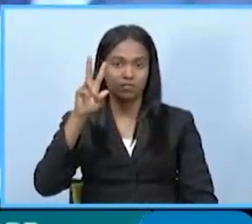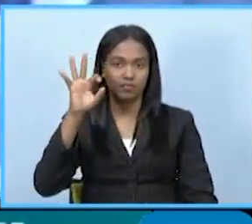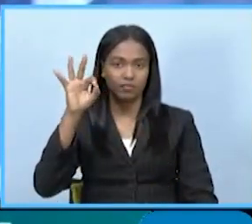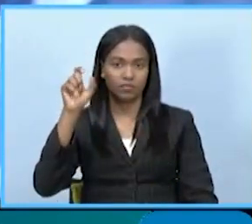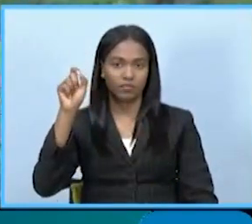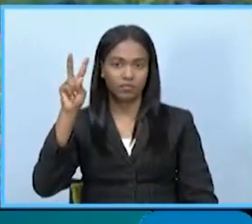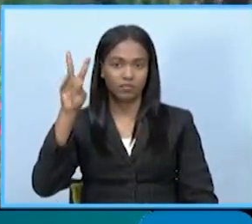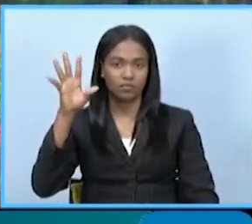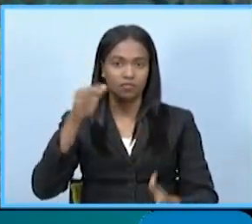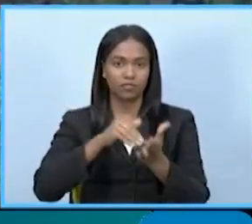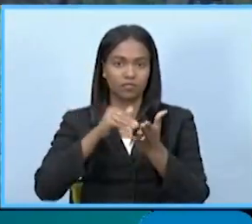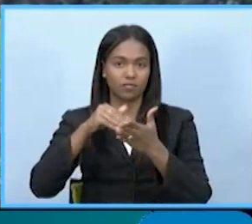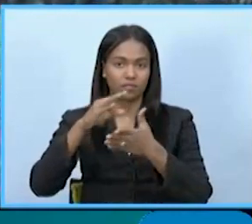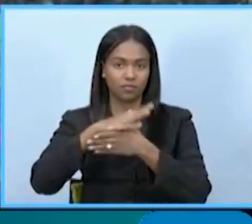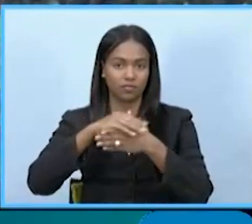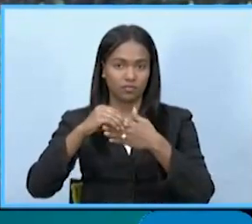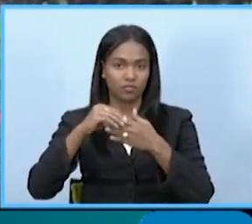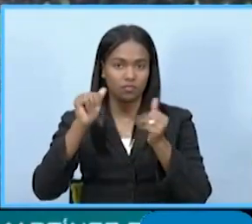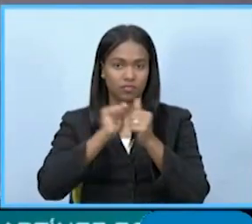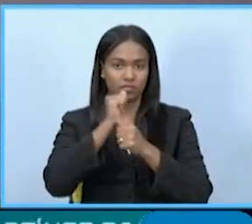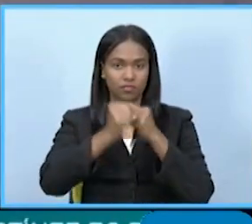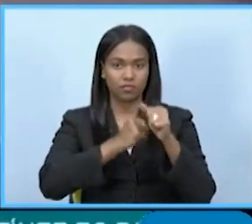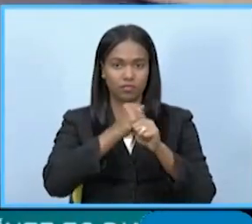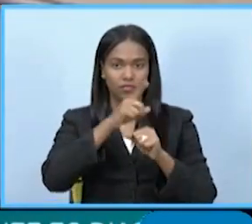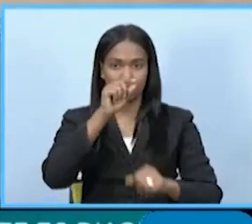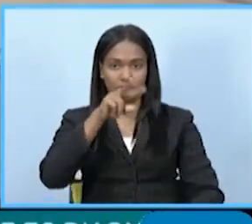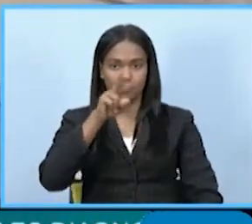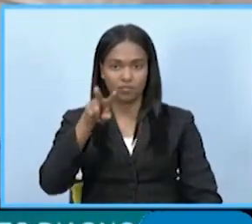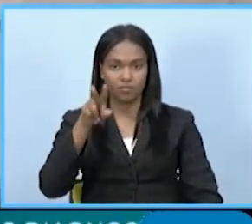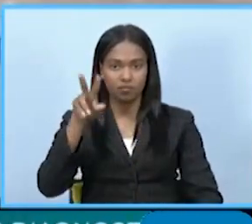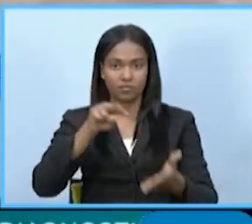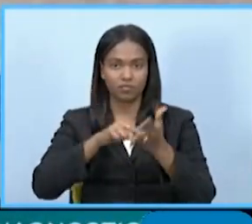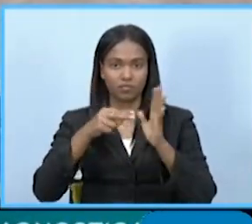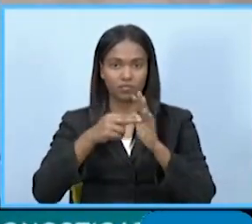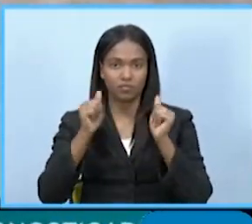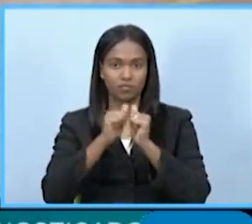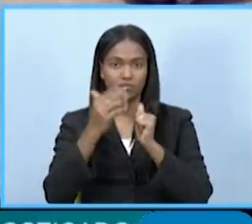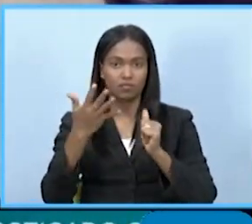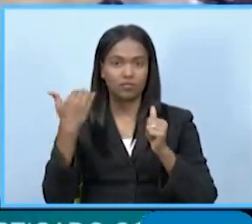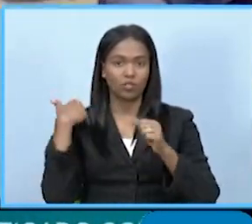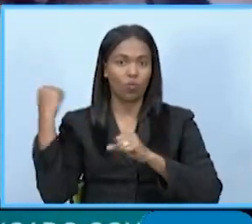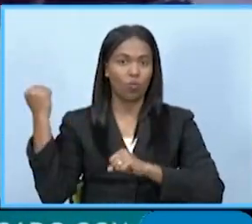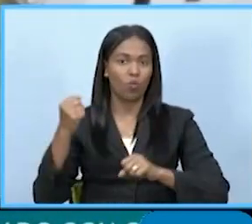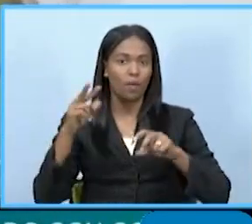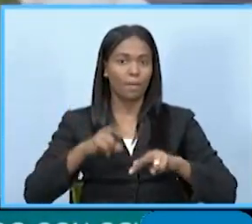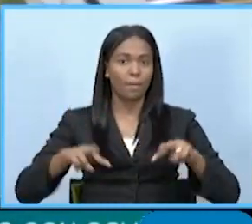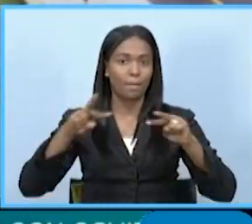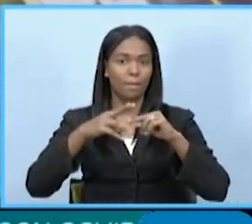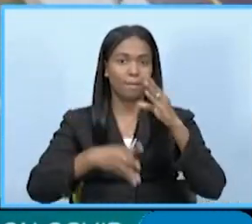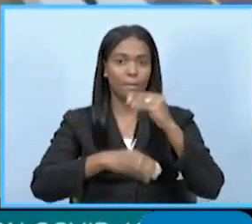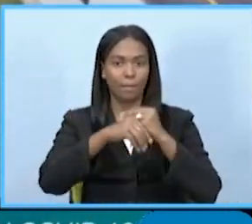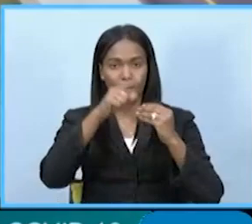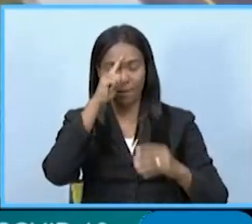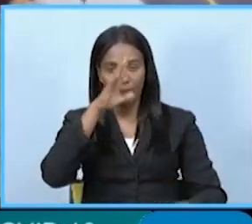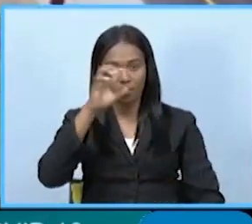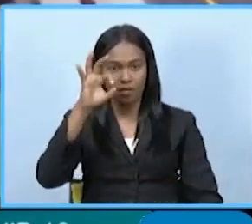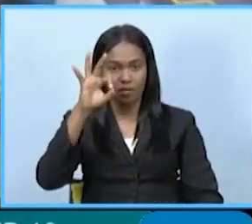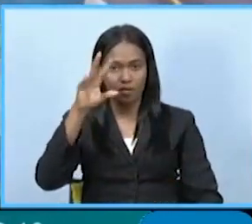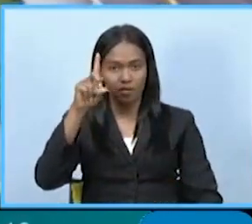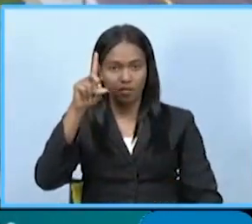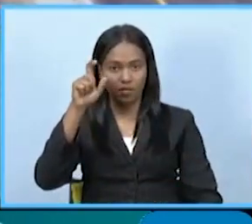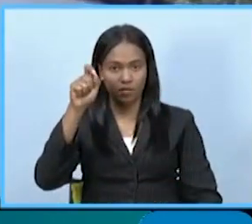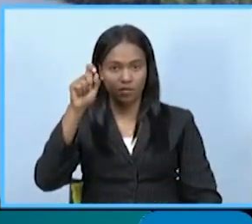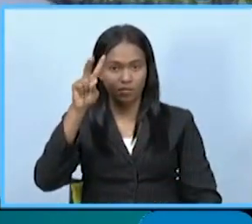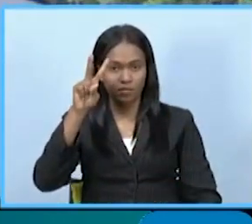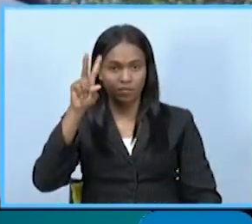millones de dólares en el 2022, equivalente a un fuerte valor adicional de 591.29